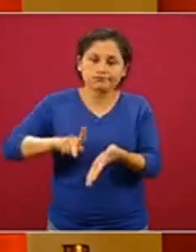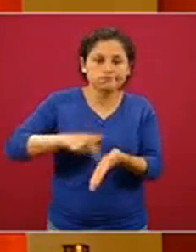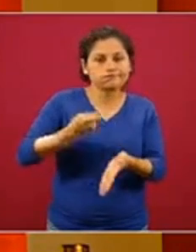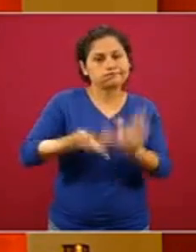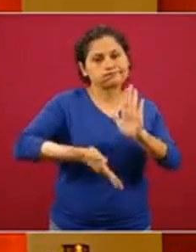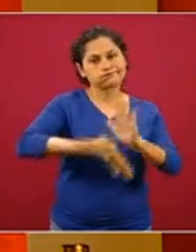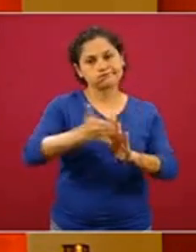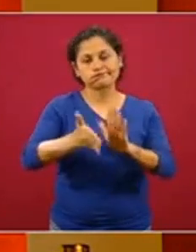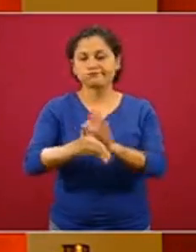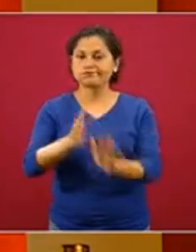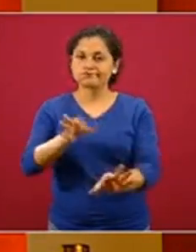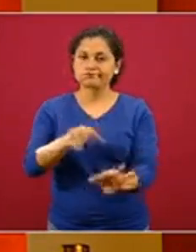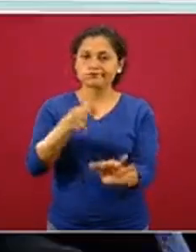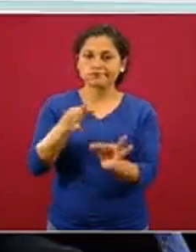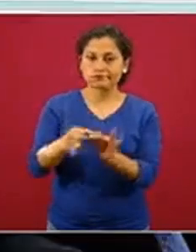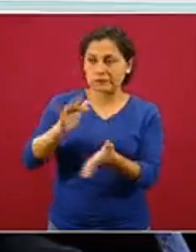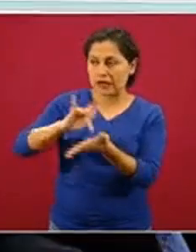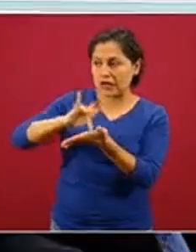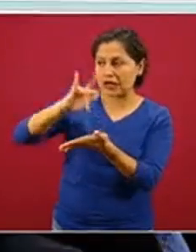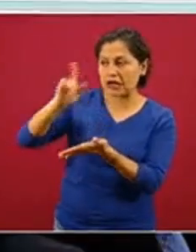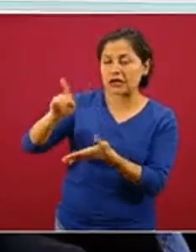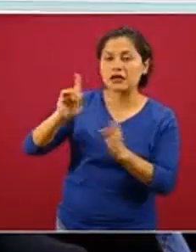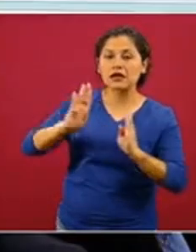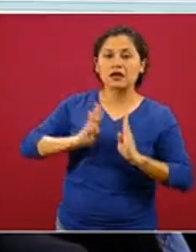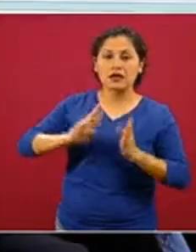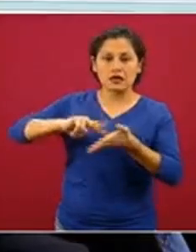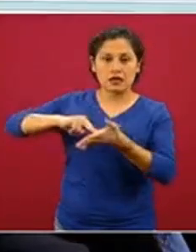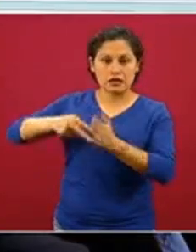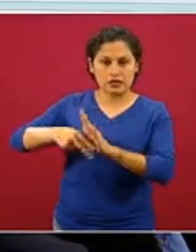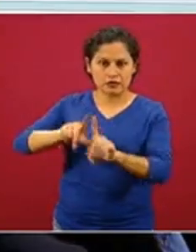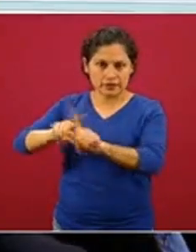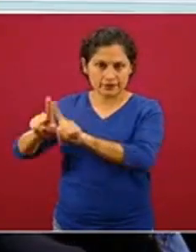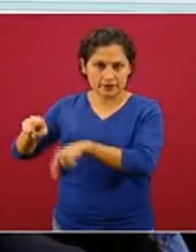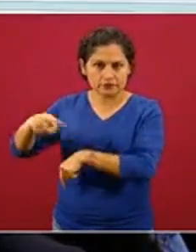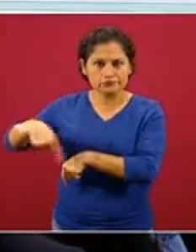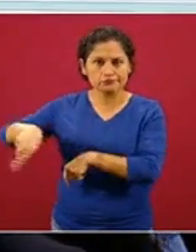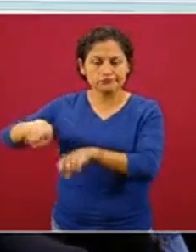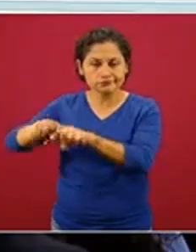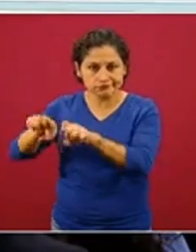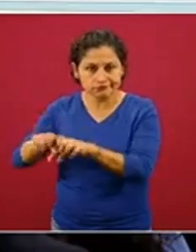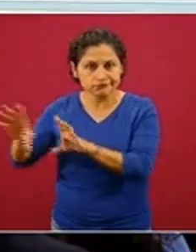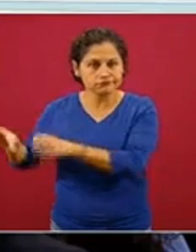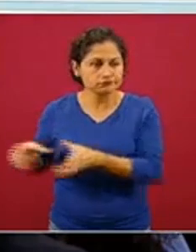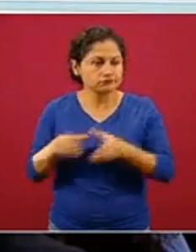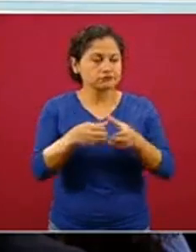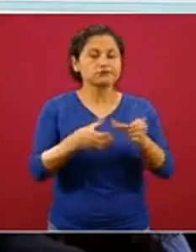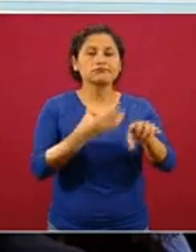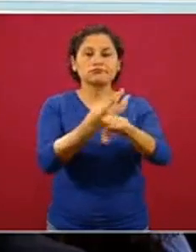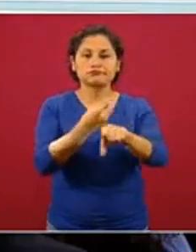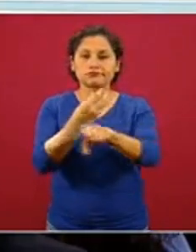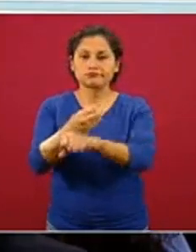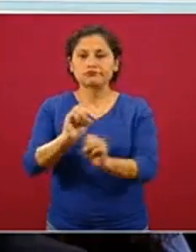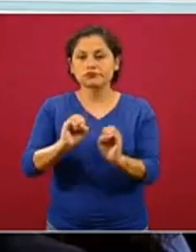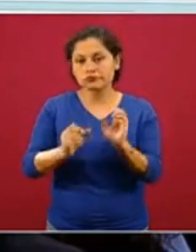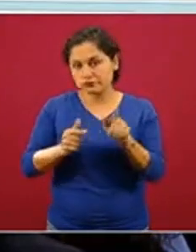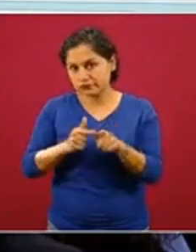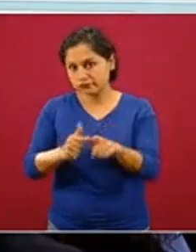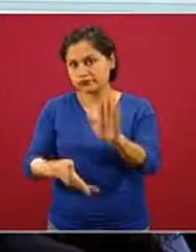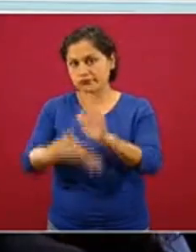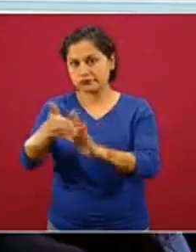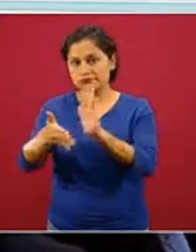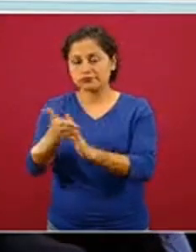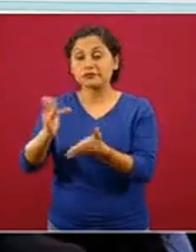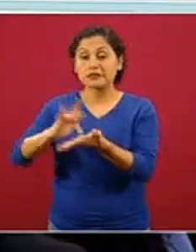contribuyeron con las brigadas de ingenieros militares y nuestro también agradecimiento al